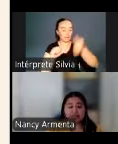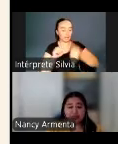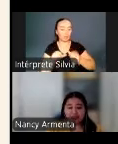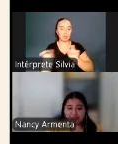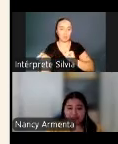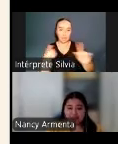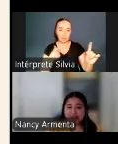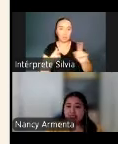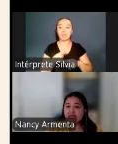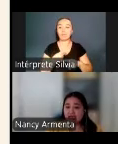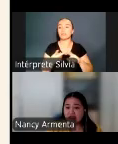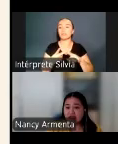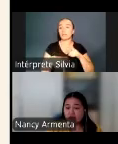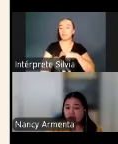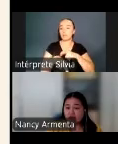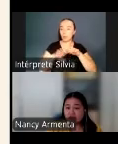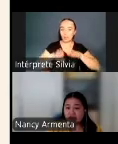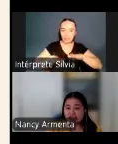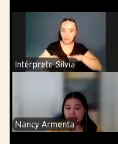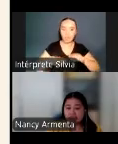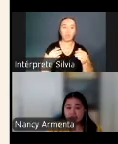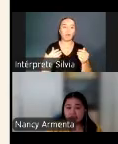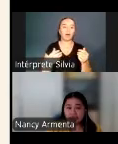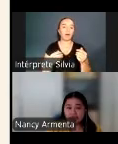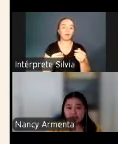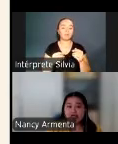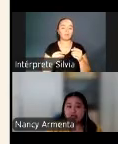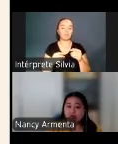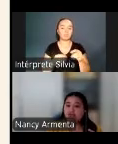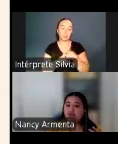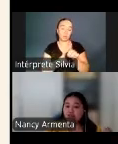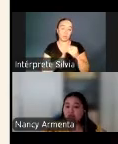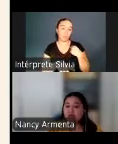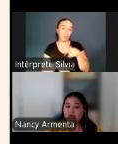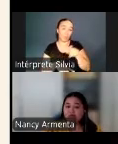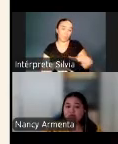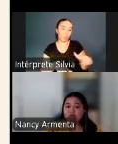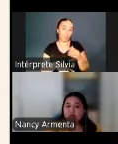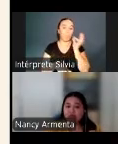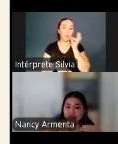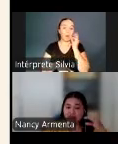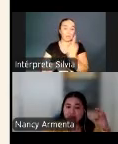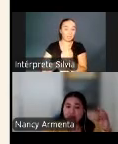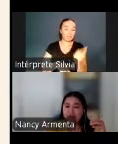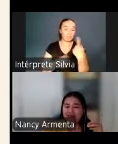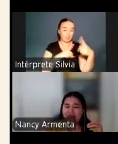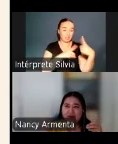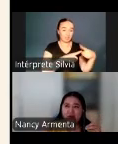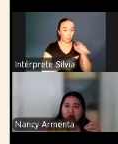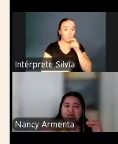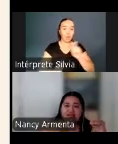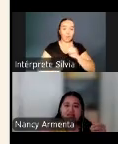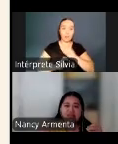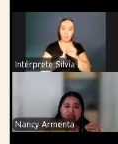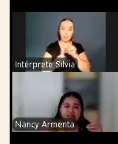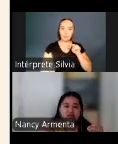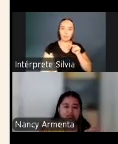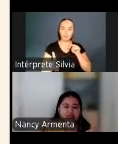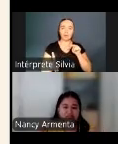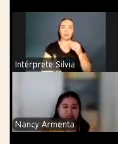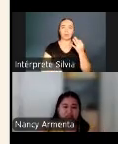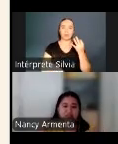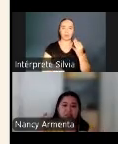al tiempo de residencia, en la ocupación de las distintas mujeres, porque eso nos da una mejor perspectiva de bajo qué